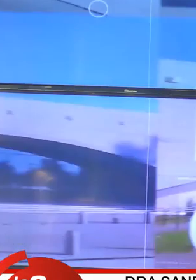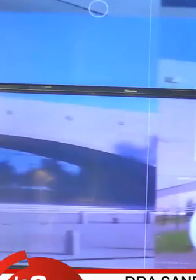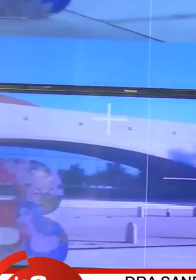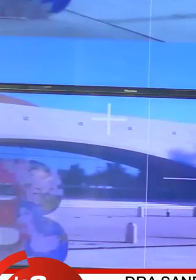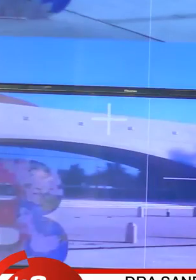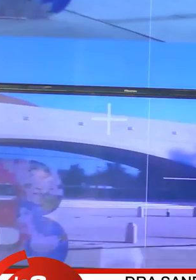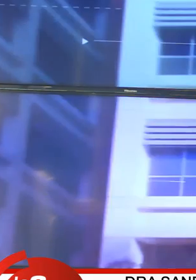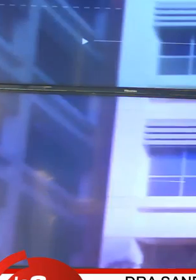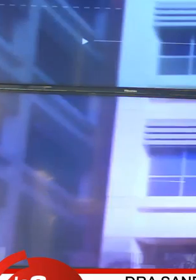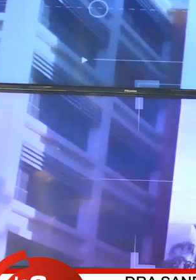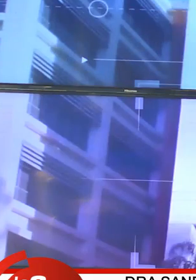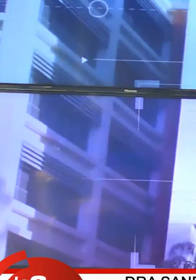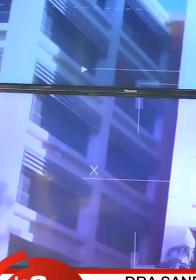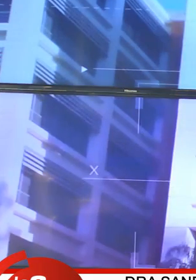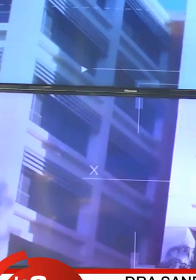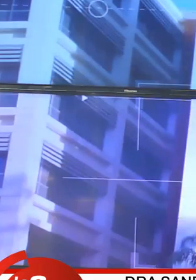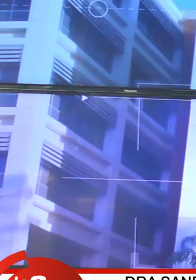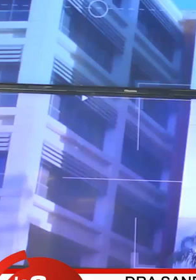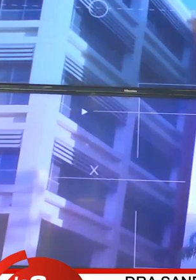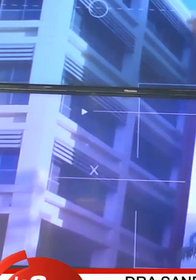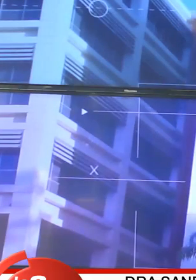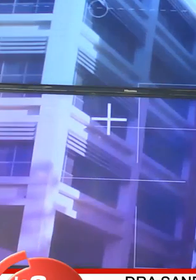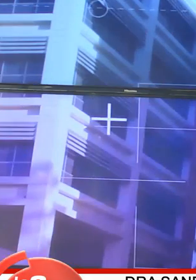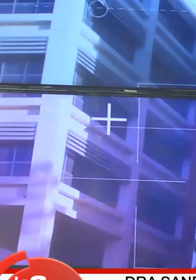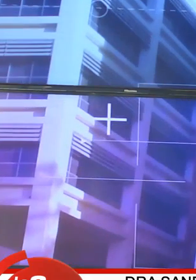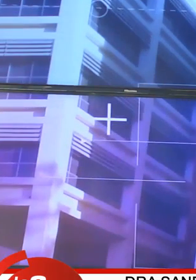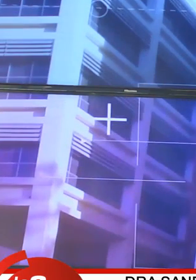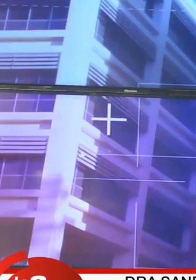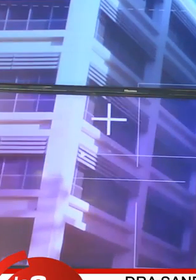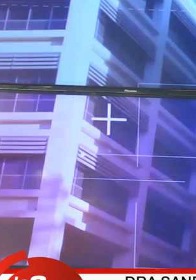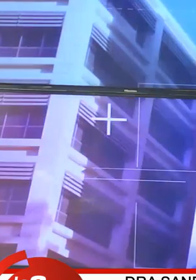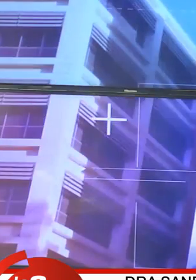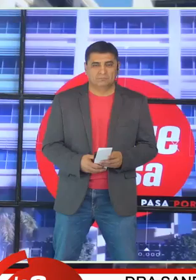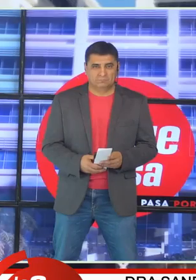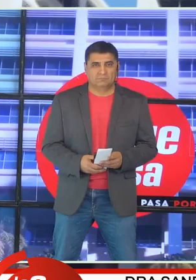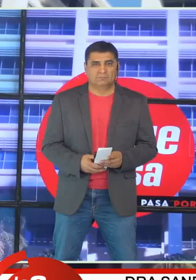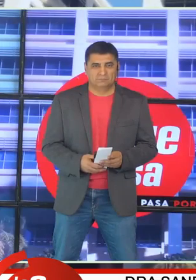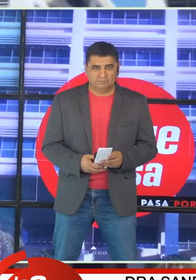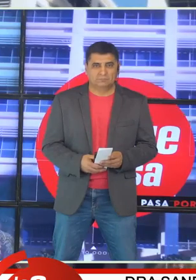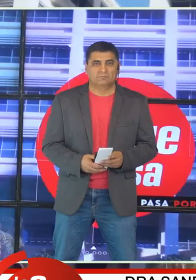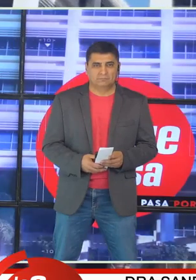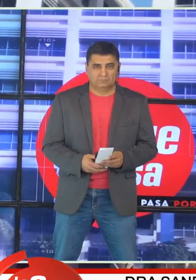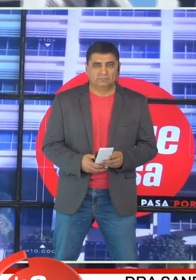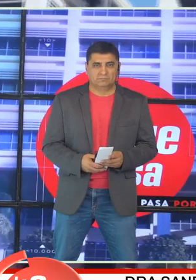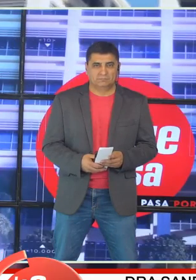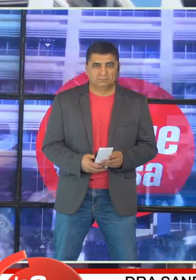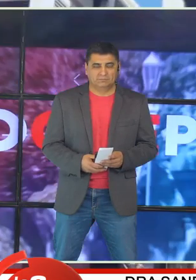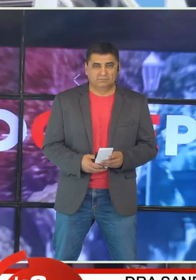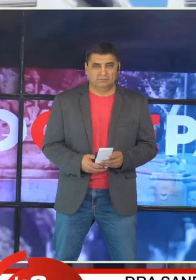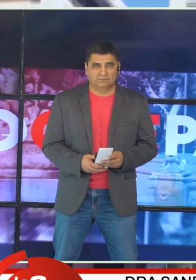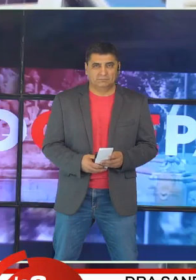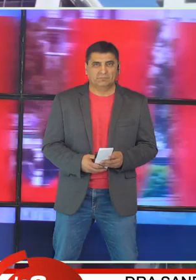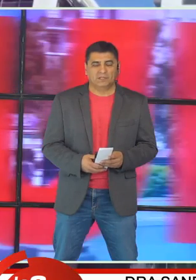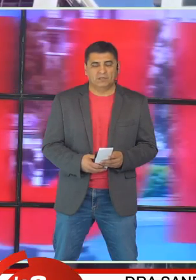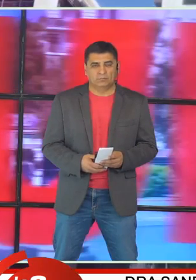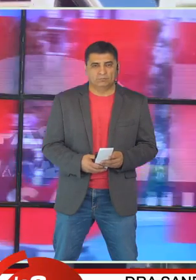al contrario, yo creo que ustedes que puedan entender que para nosotros la discusión también es nuestra. Si nosotros nos